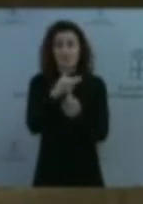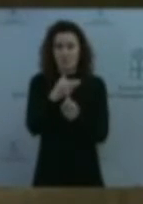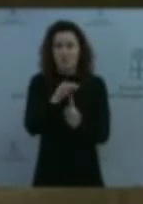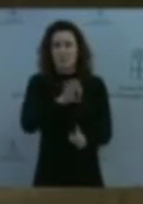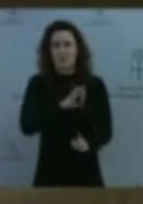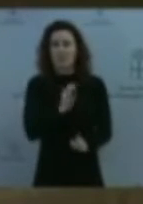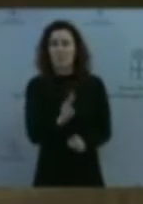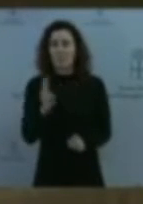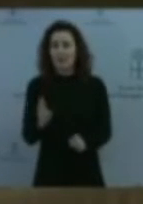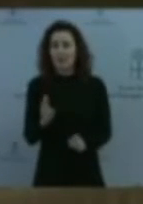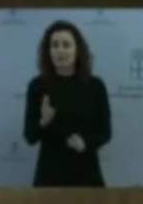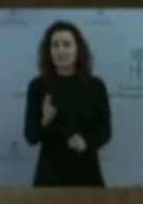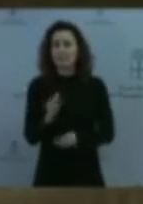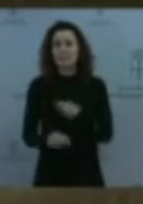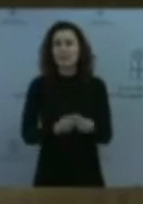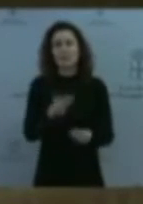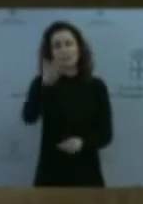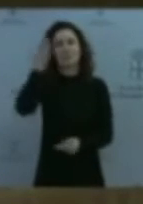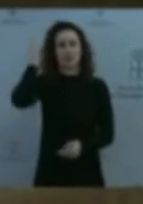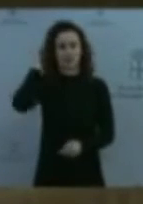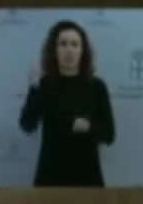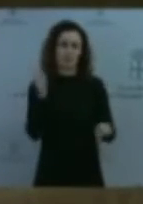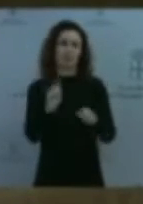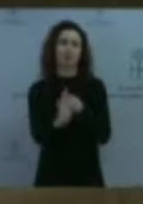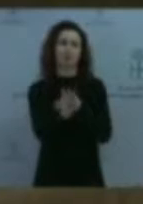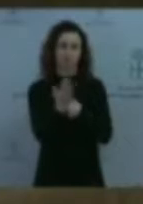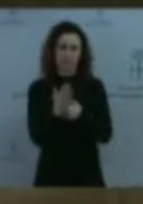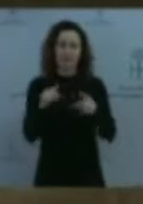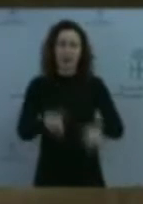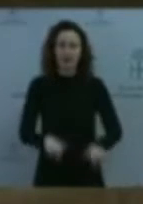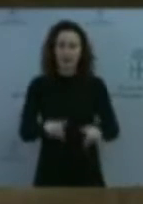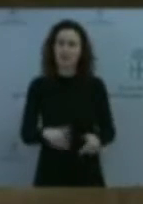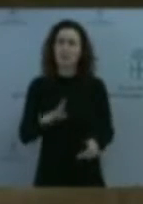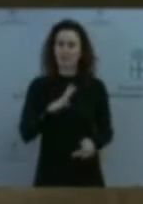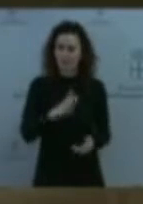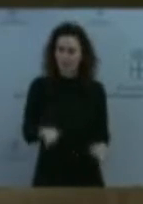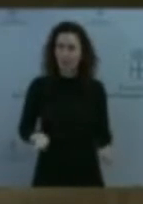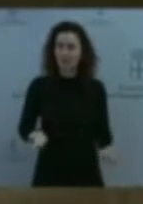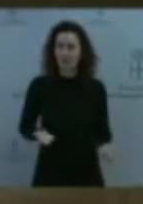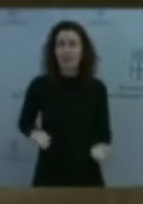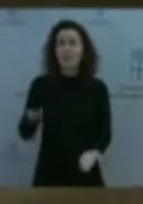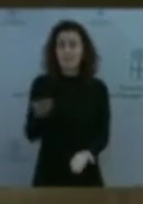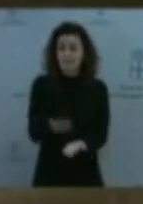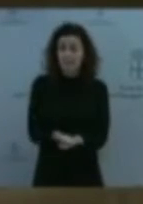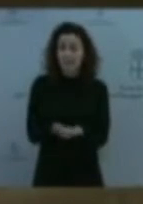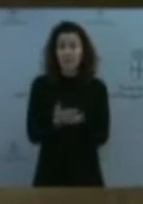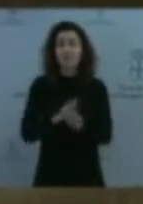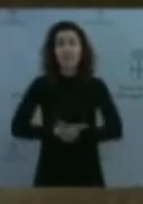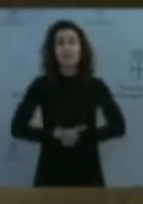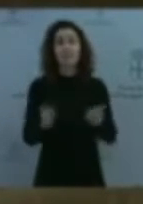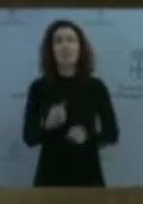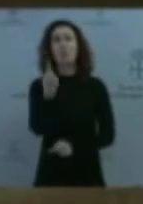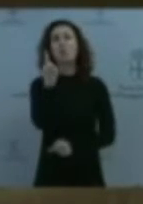hipocresía que ustedes demuestran hoy aquí, pidiendo que se elimine uno de los corsés económicos que ustedes